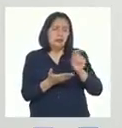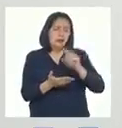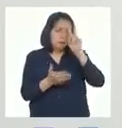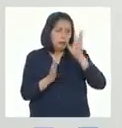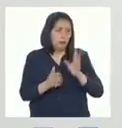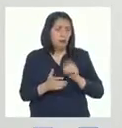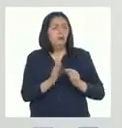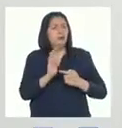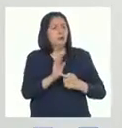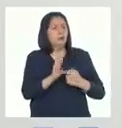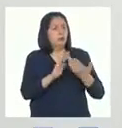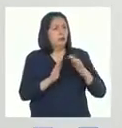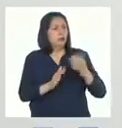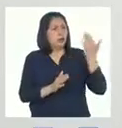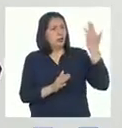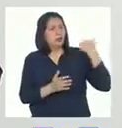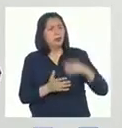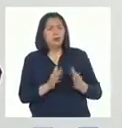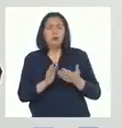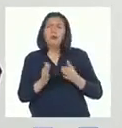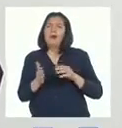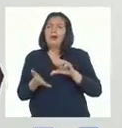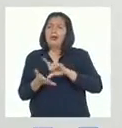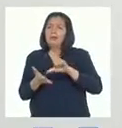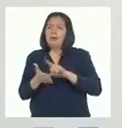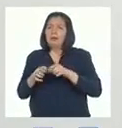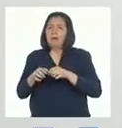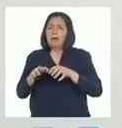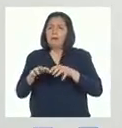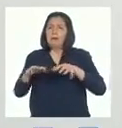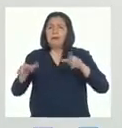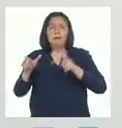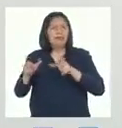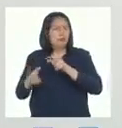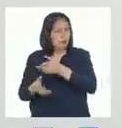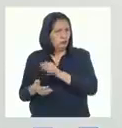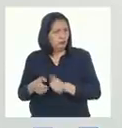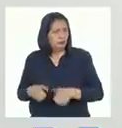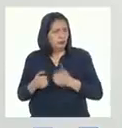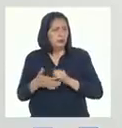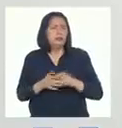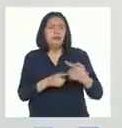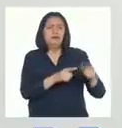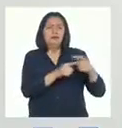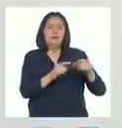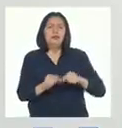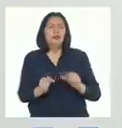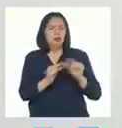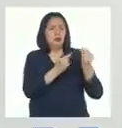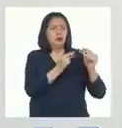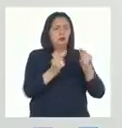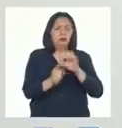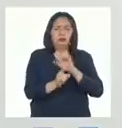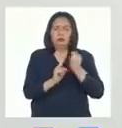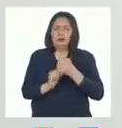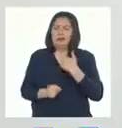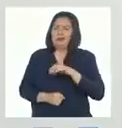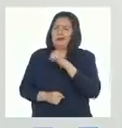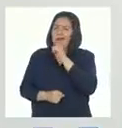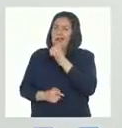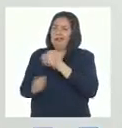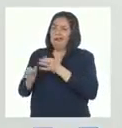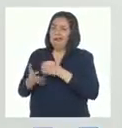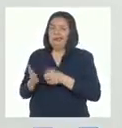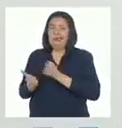ciudades antes y cómo Lima fue aumentando su población. También sobre las diferentes clases sociales que había, las injusticias que se daban